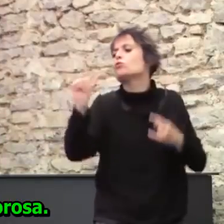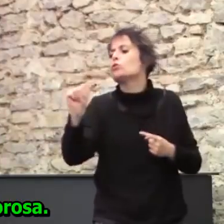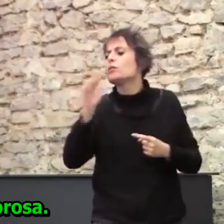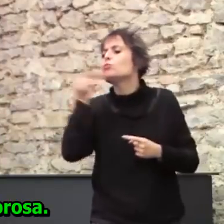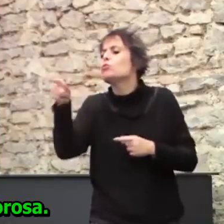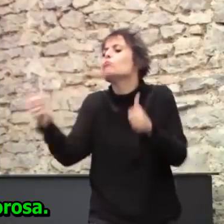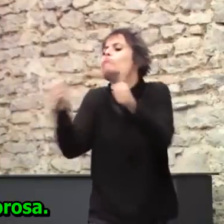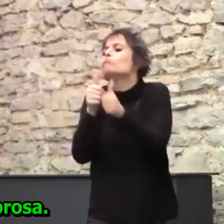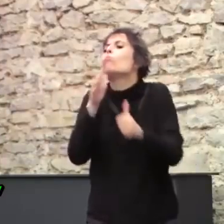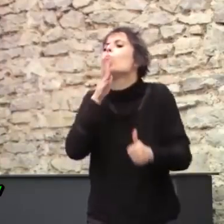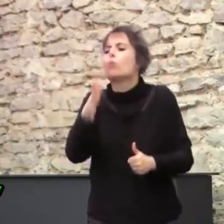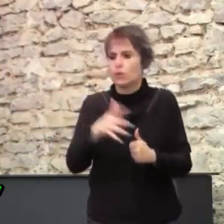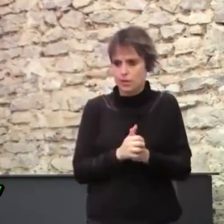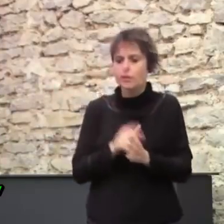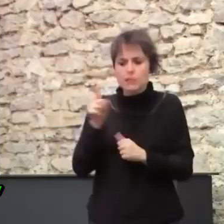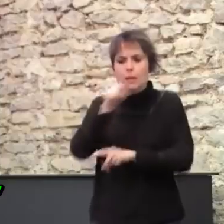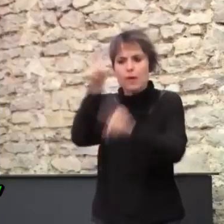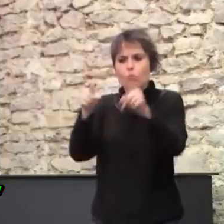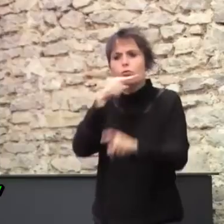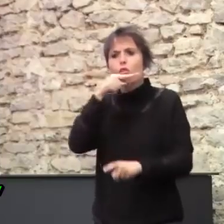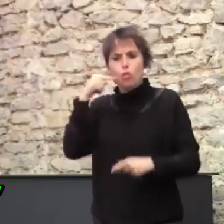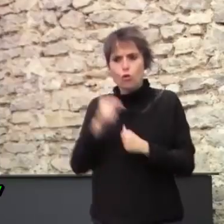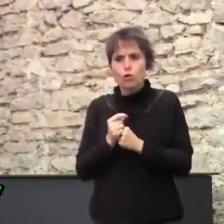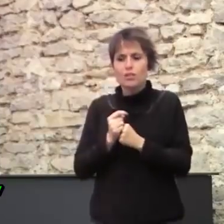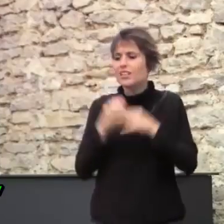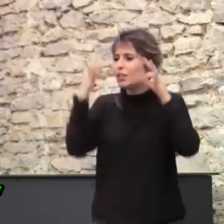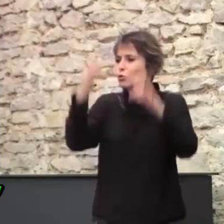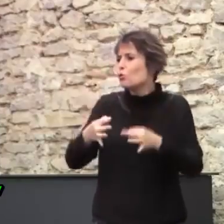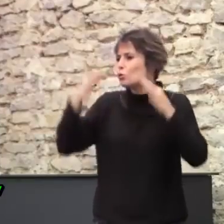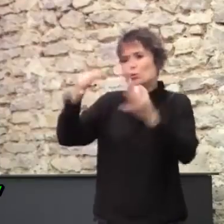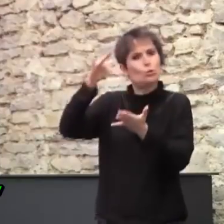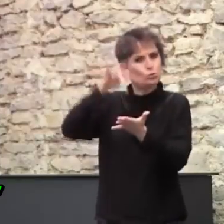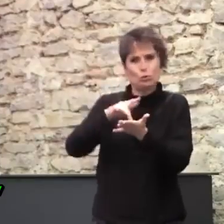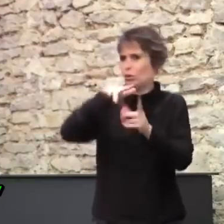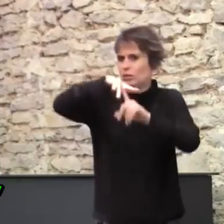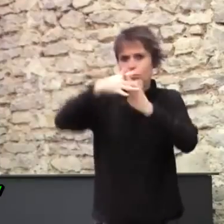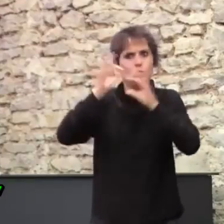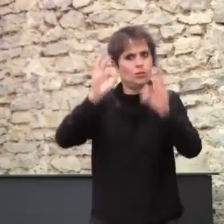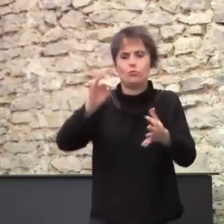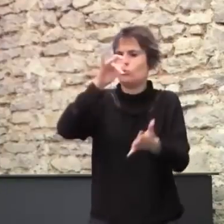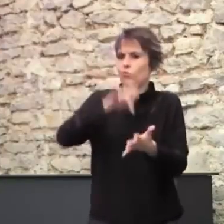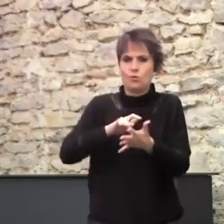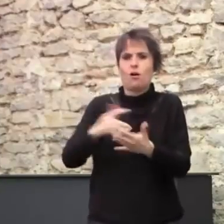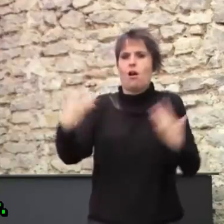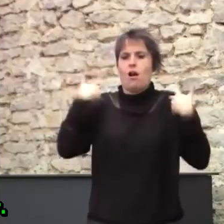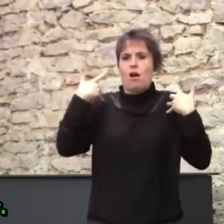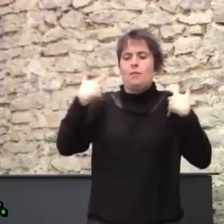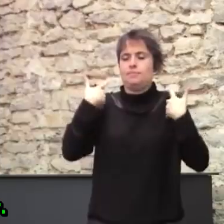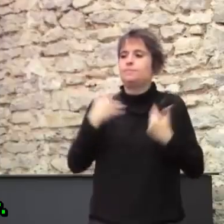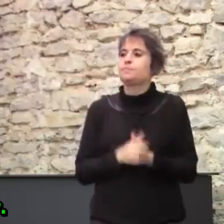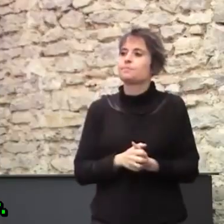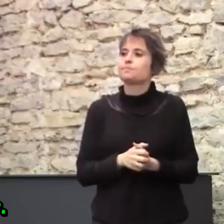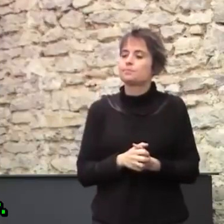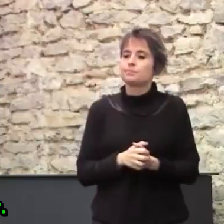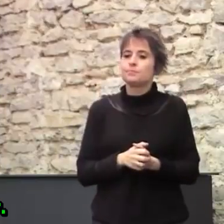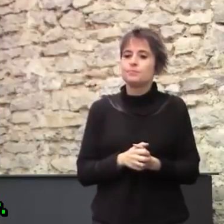es una pregunta muy dolorosa, ¿no? Y que todas y todos hemos estado ahí en alguna ocasión, ¿no? Yo creo que